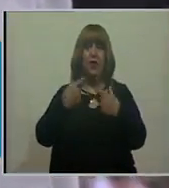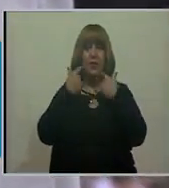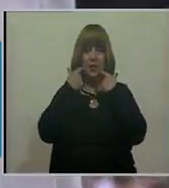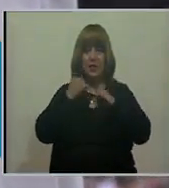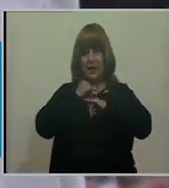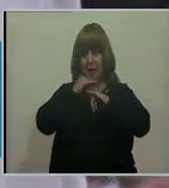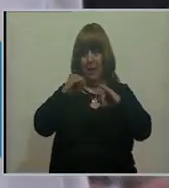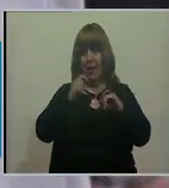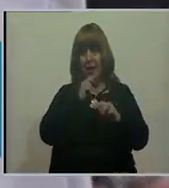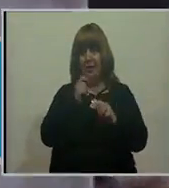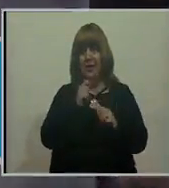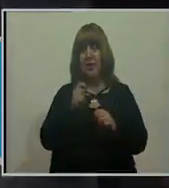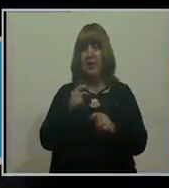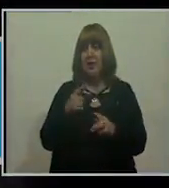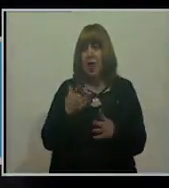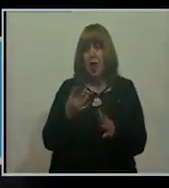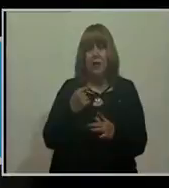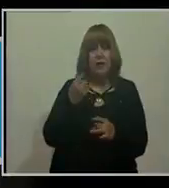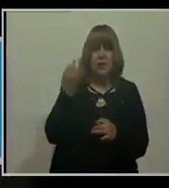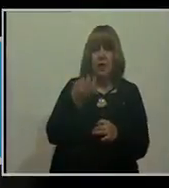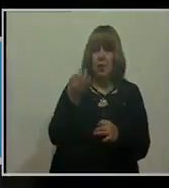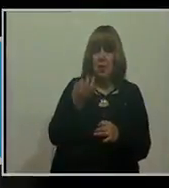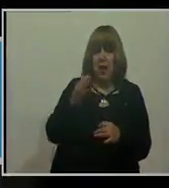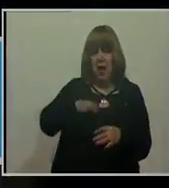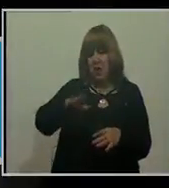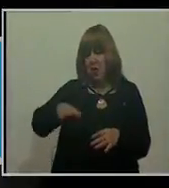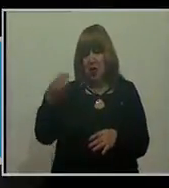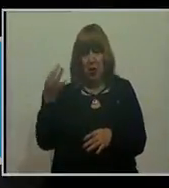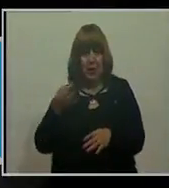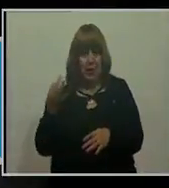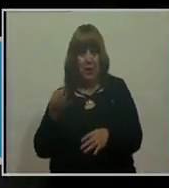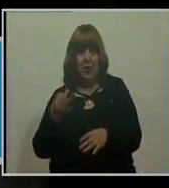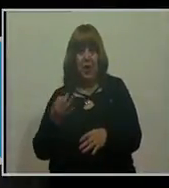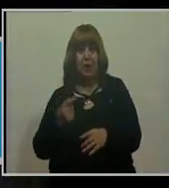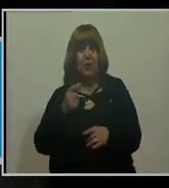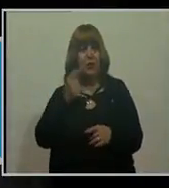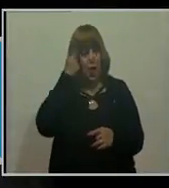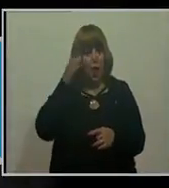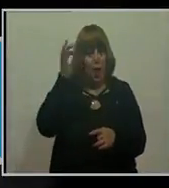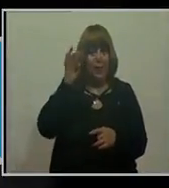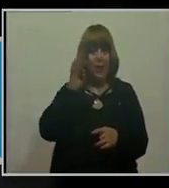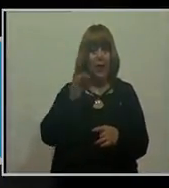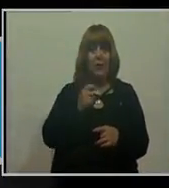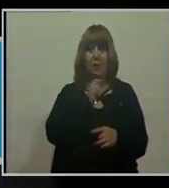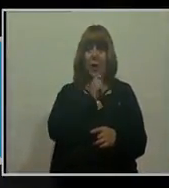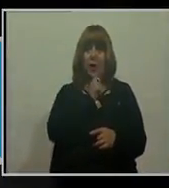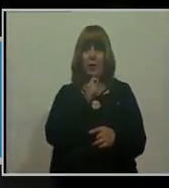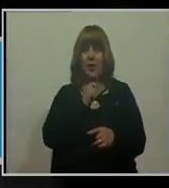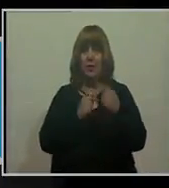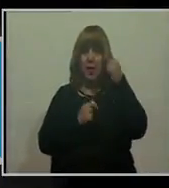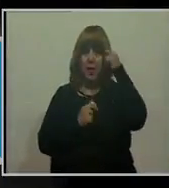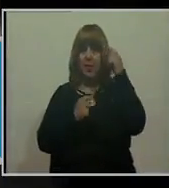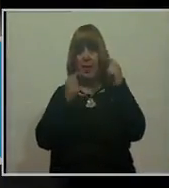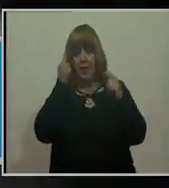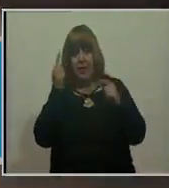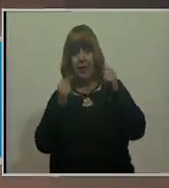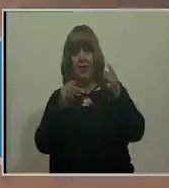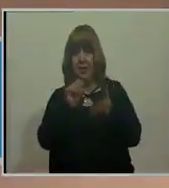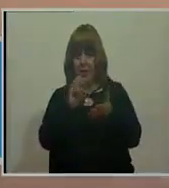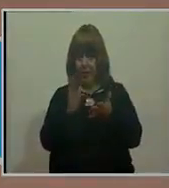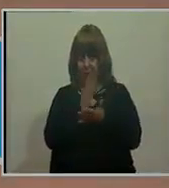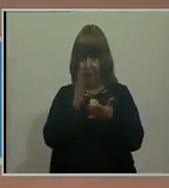diciendo, no, la relación está perfecta, los niños están bien... Déjense de opinar, de decir, de inventarnos historias. De